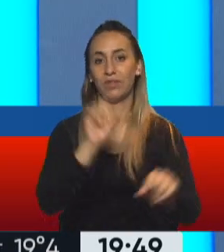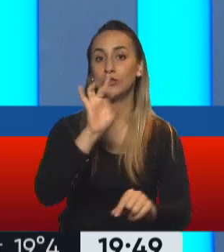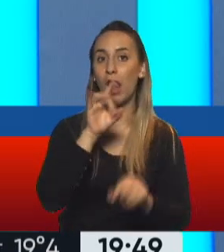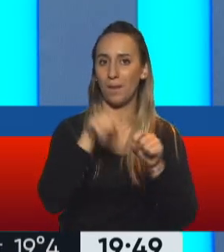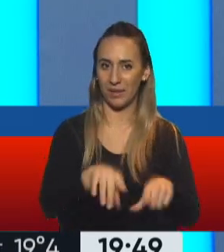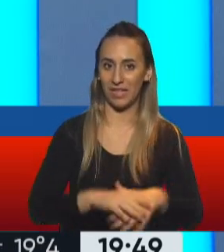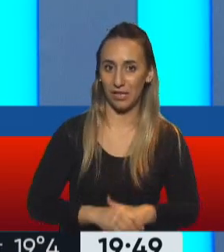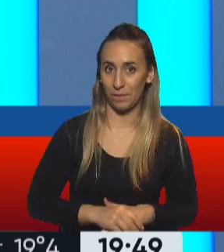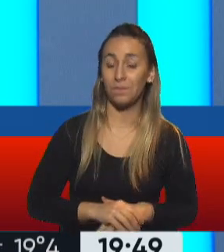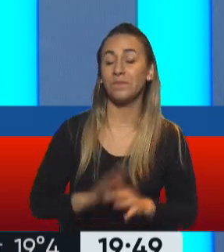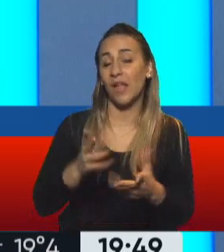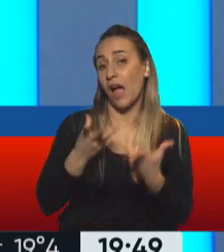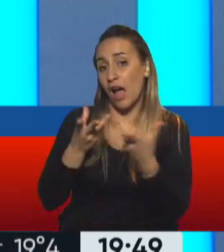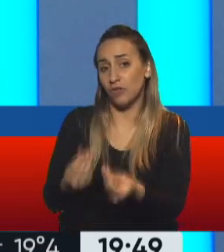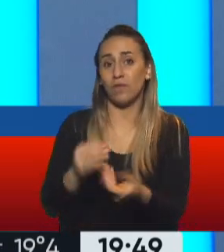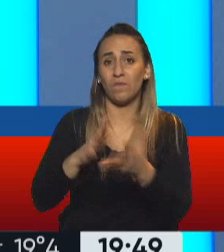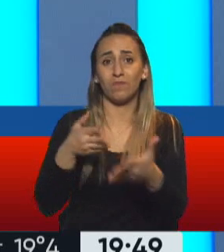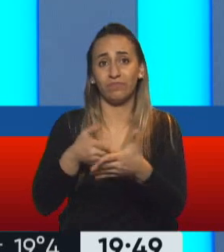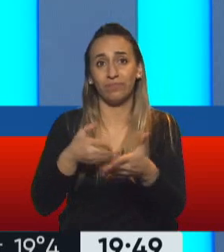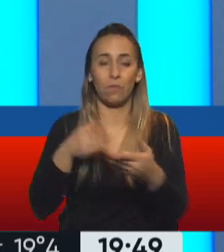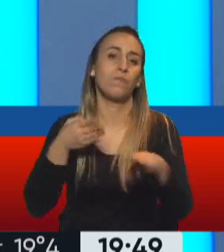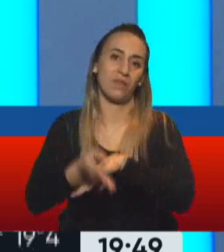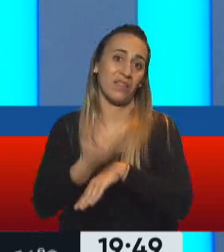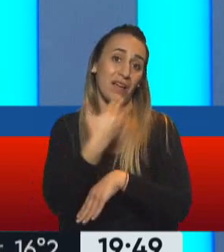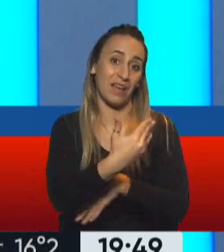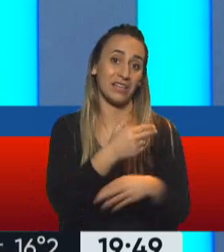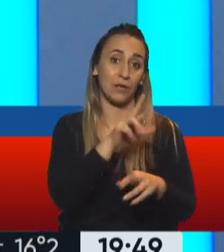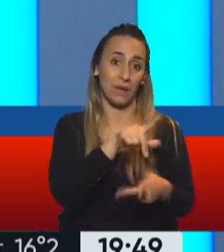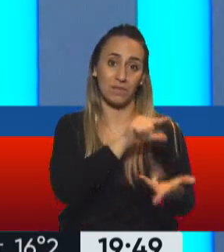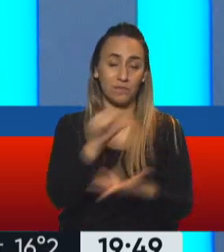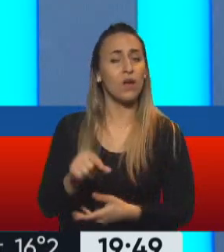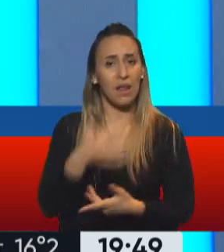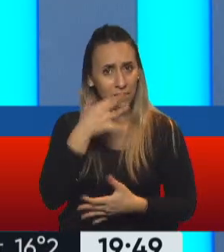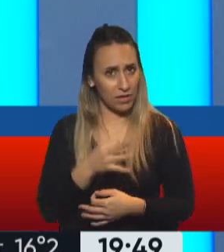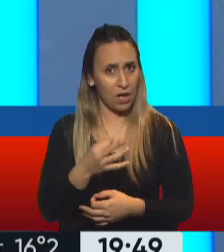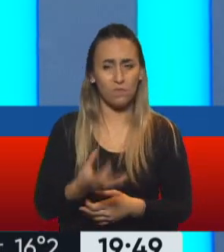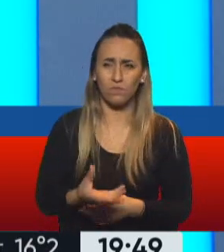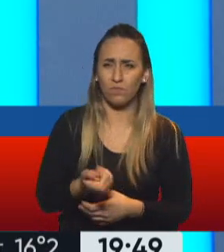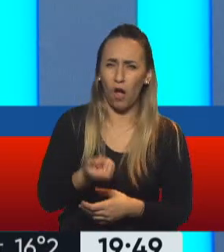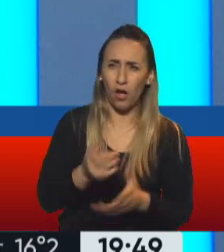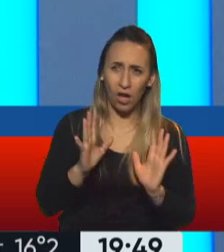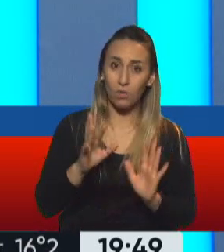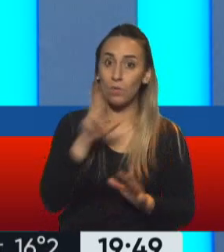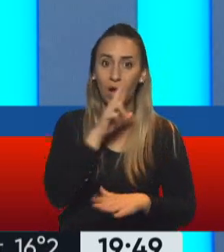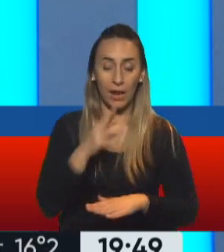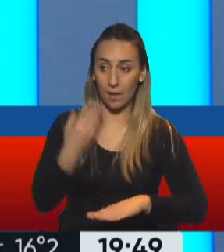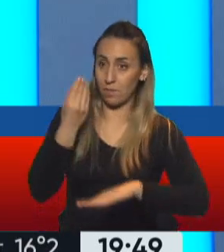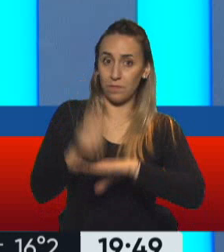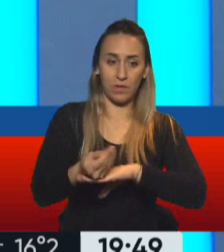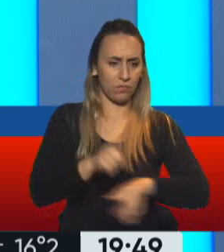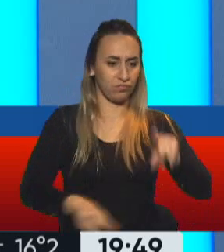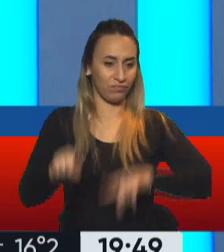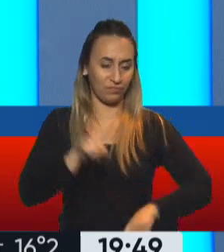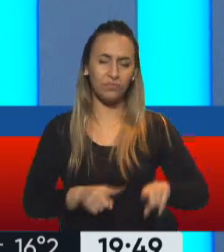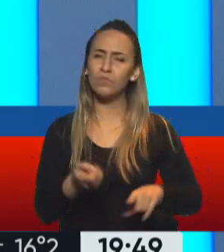supuesto a este tipo de ayudas financieras además pocas veces las mujeres tenemos la oportunidad de liderar como bien decimos no es que no